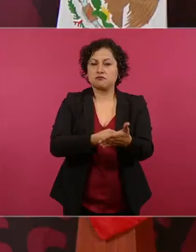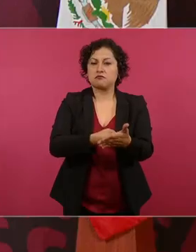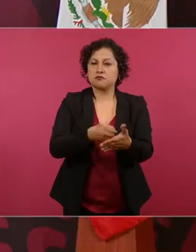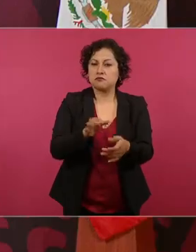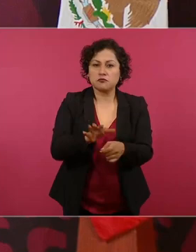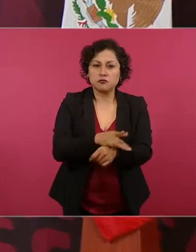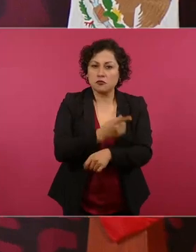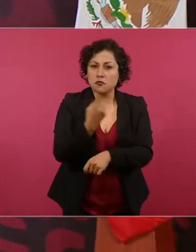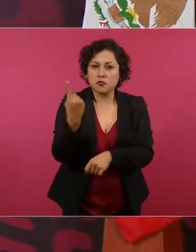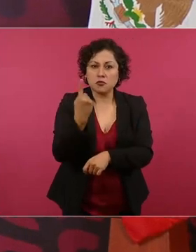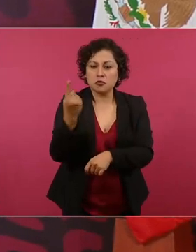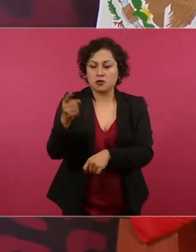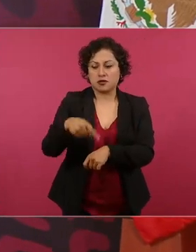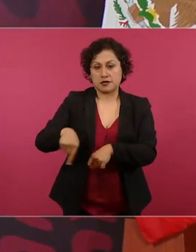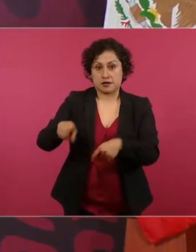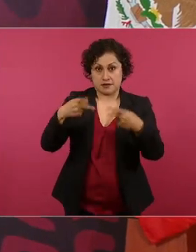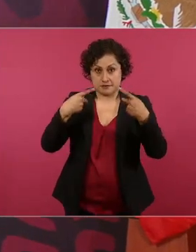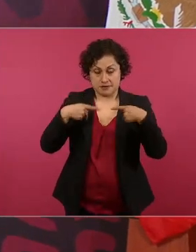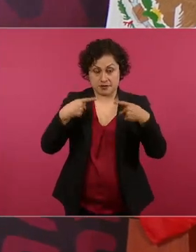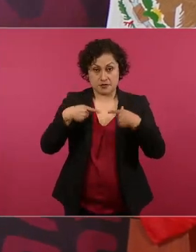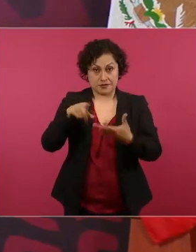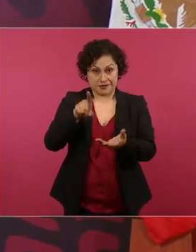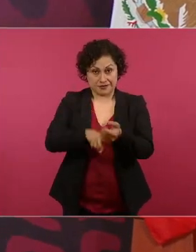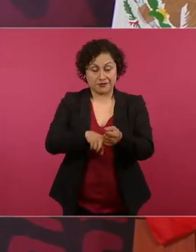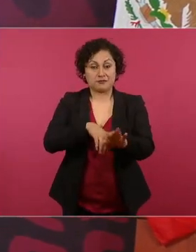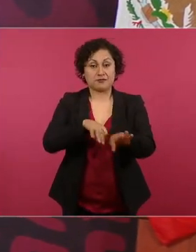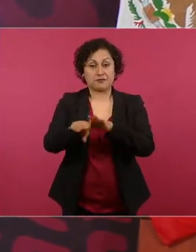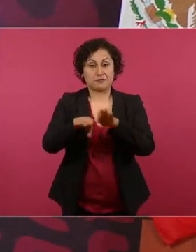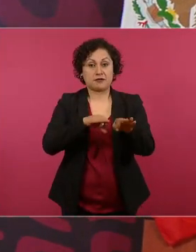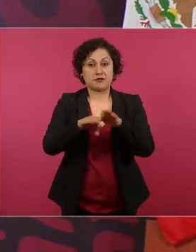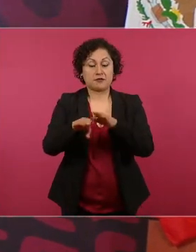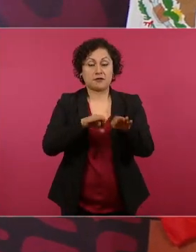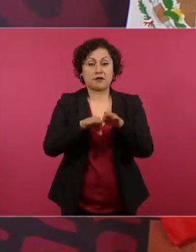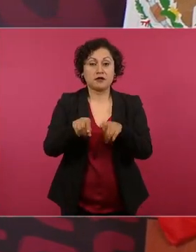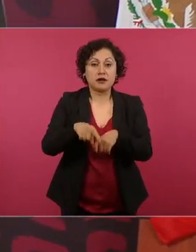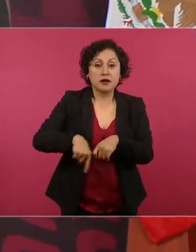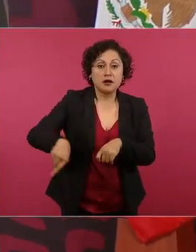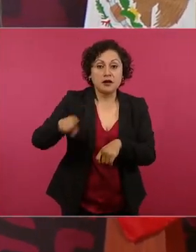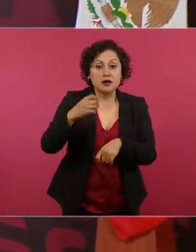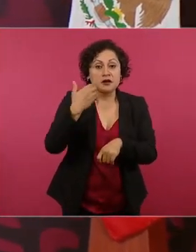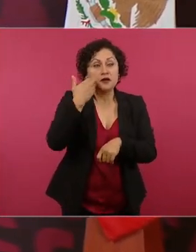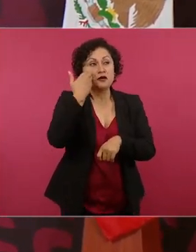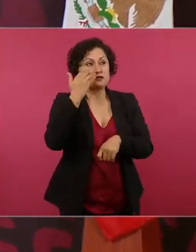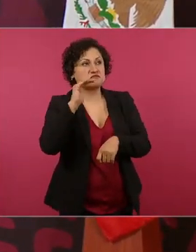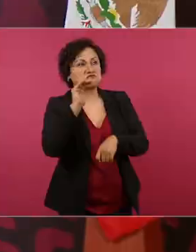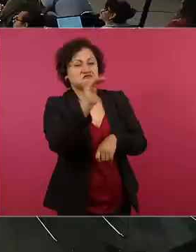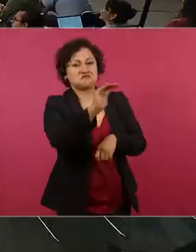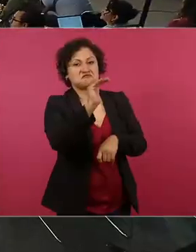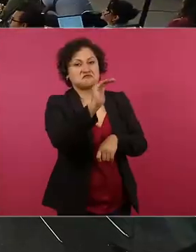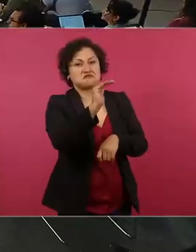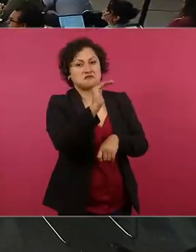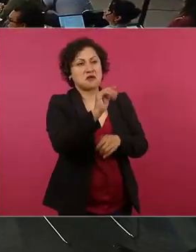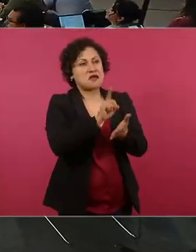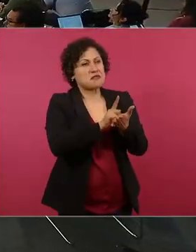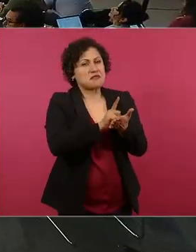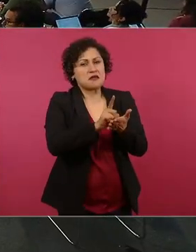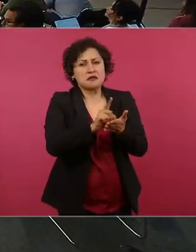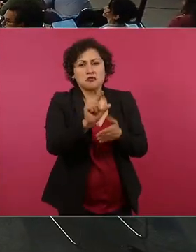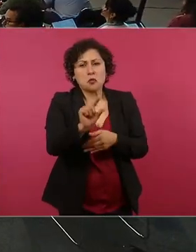porque los trabajadores querían que se les garantizaran derechos